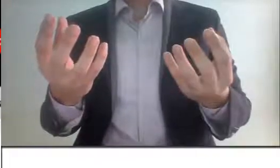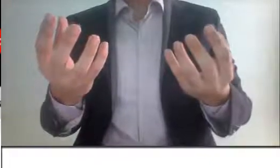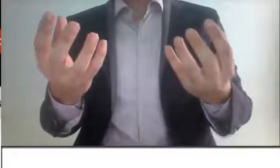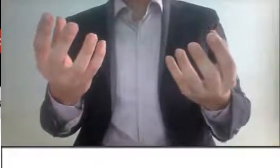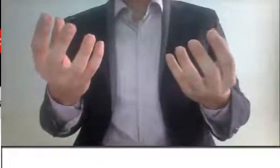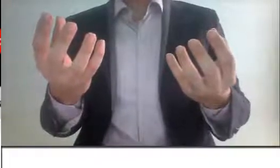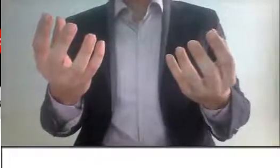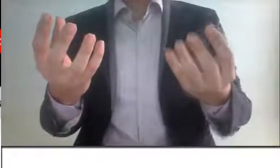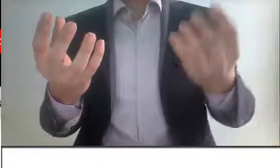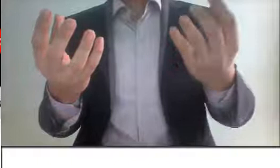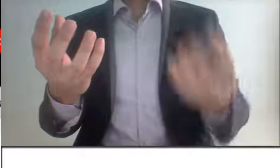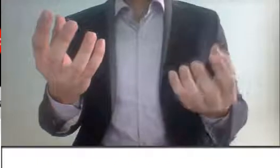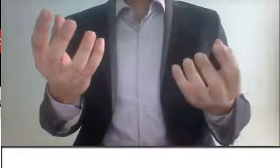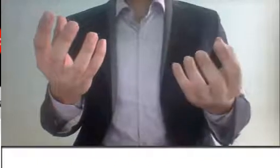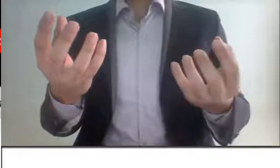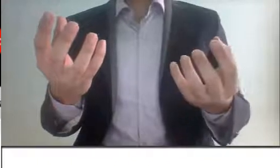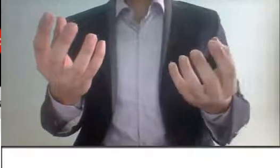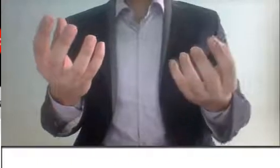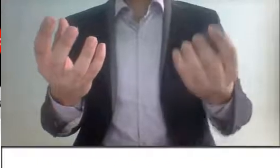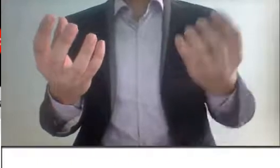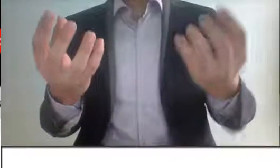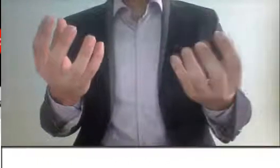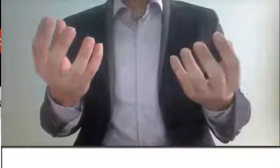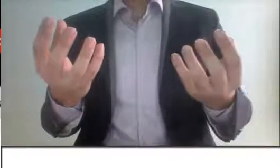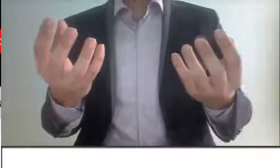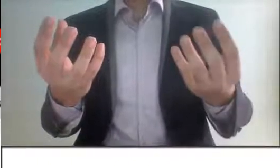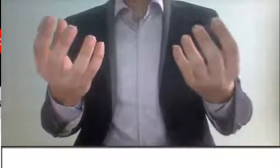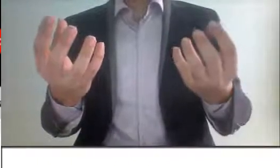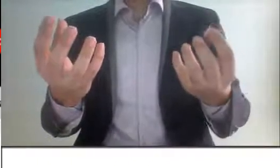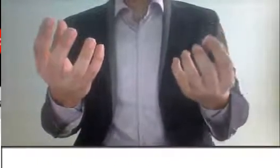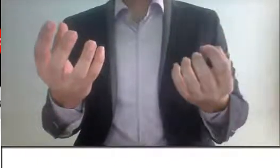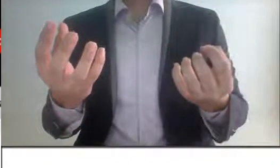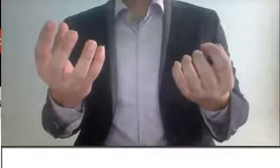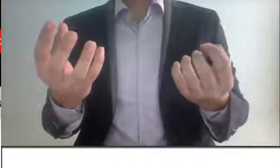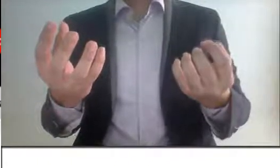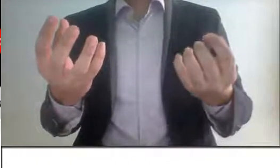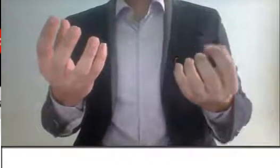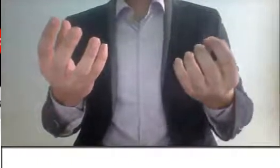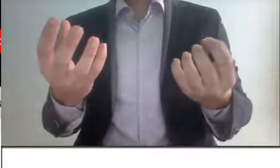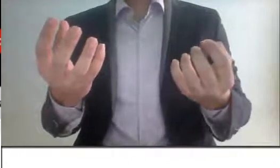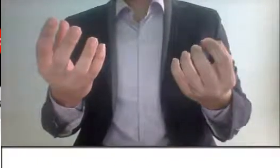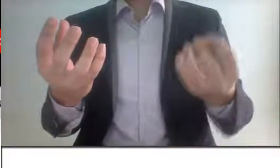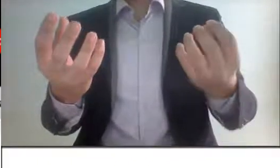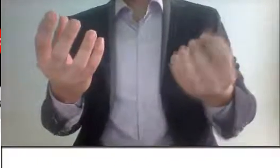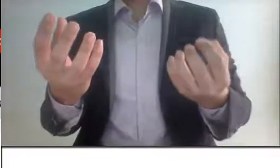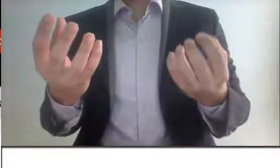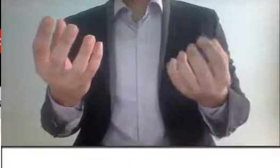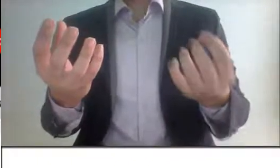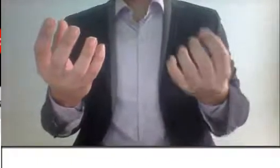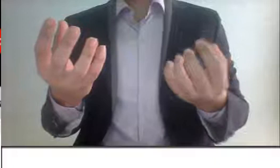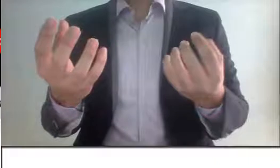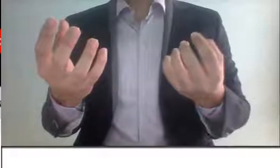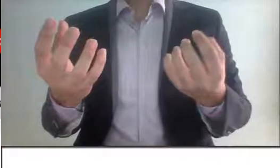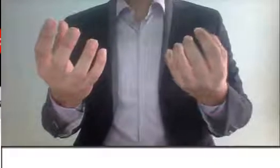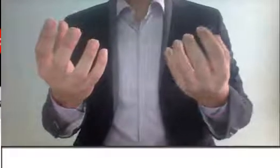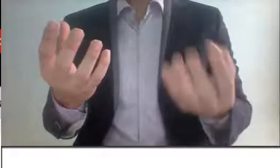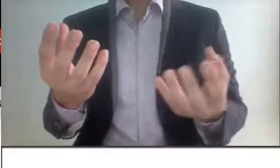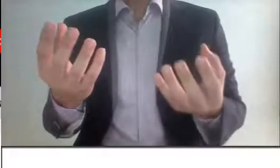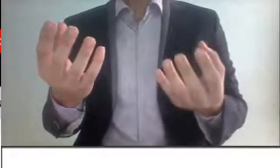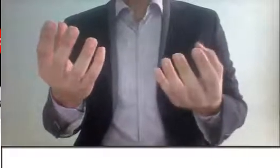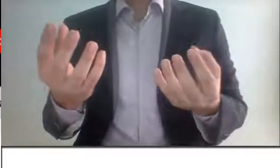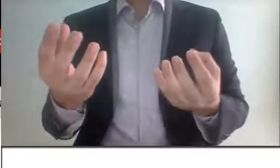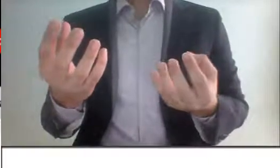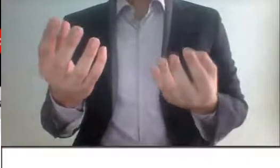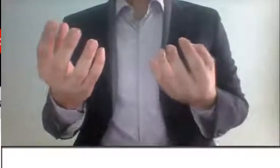Sí, se ha pedido deuda, y bajo un lineamiento determinado en el cual se establece que se tiene que cumplir, y no fue el tamaño de la deuda que solicitaron estos personajes, que